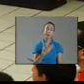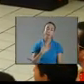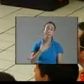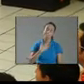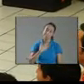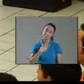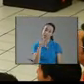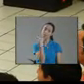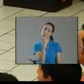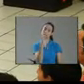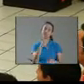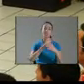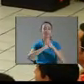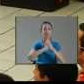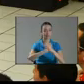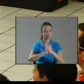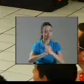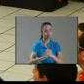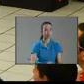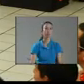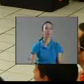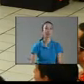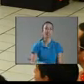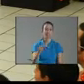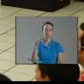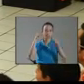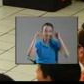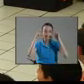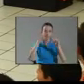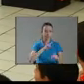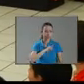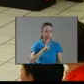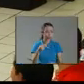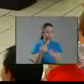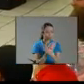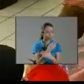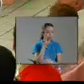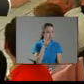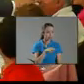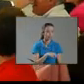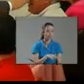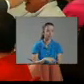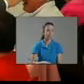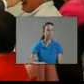allá me meten como si fuera el pavo para Thanksgiving.